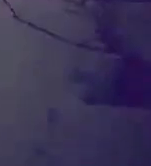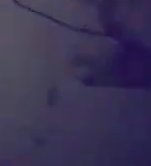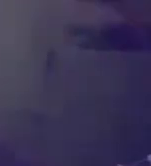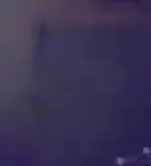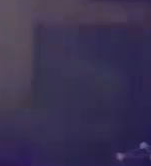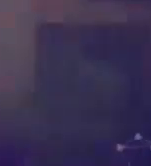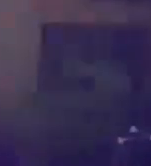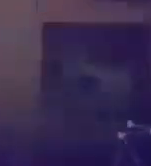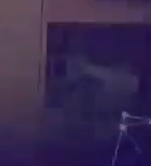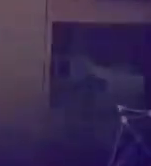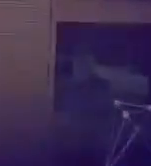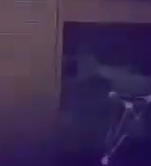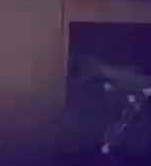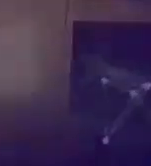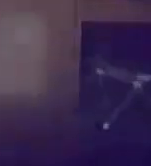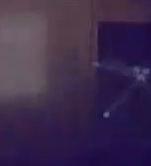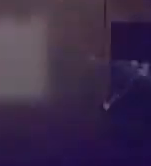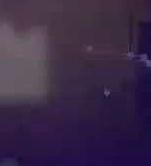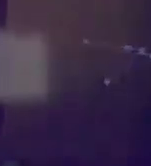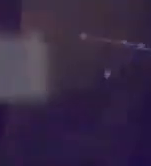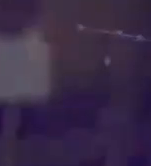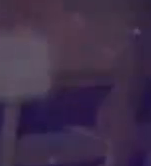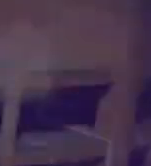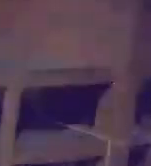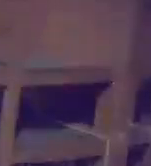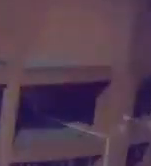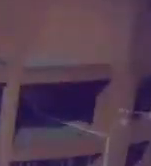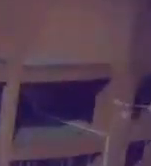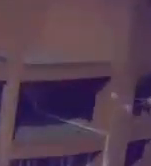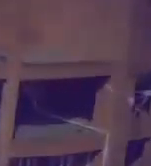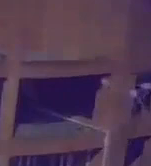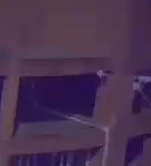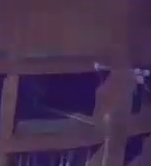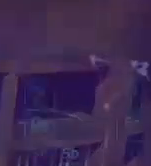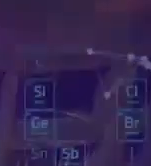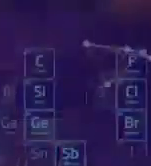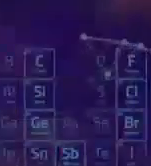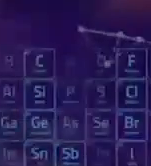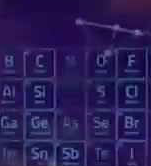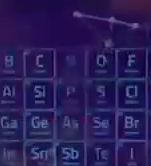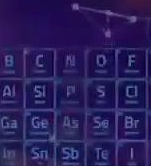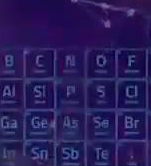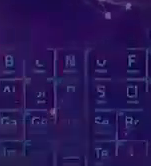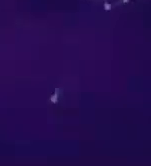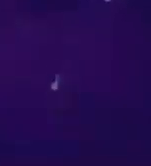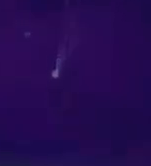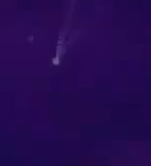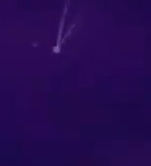Mirada Central, disponible en radioucentral.cl y en el 107.1 FM.